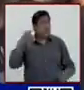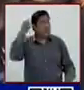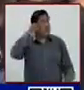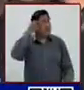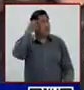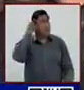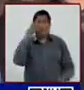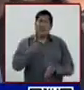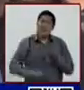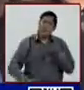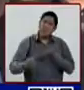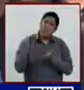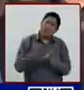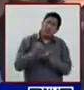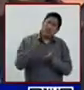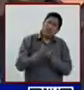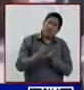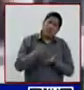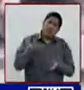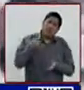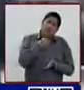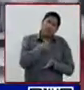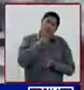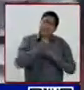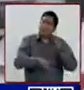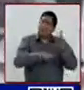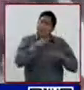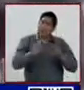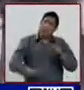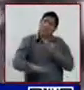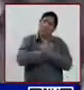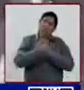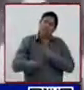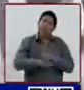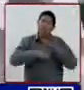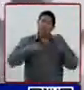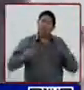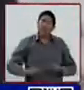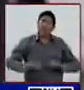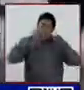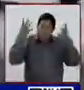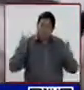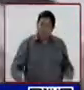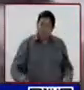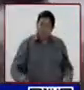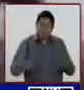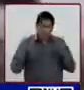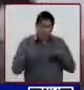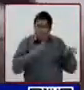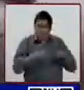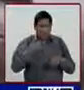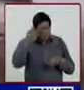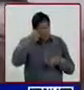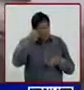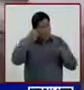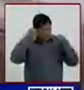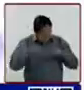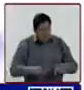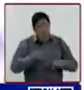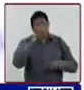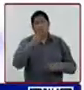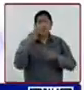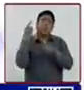nos pueden acusar a nosotros si somos una población que nos estamos defendiendo de tanta agresión que nos ha hecho el gobierno? Aquí solamente hay